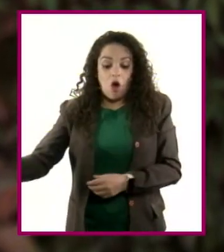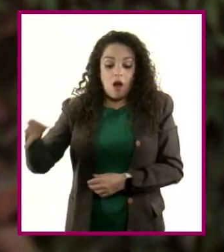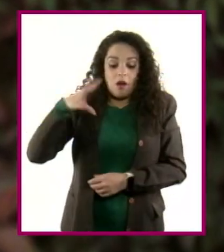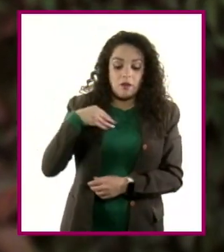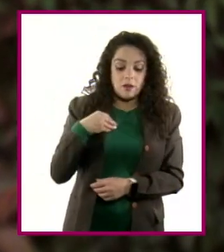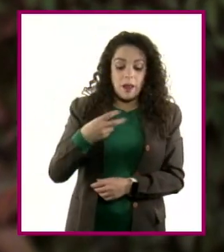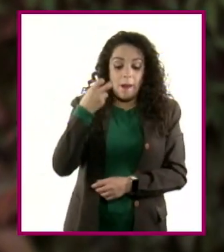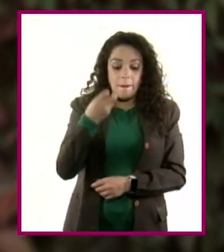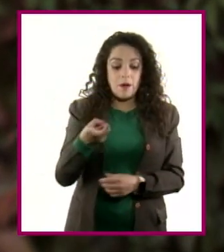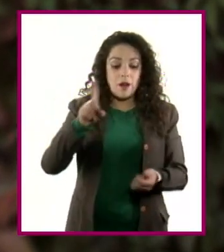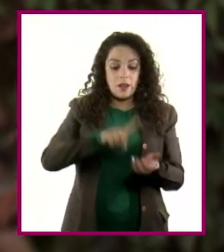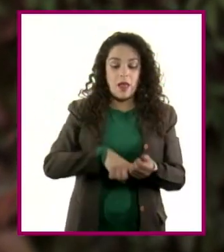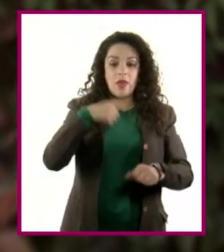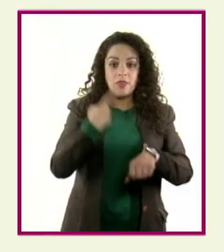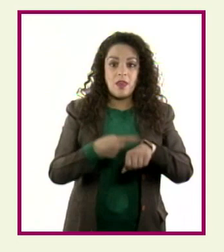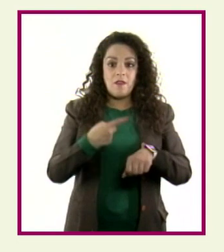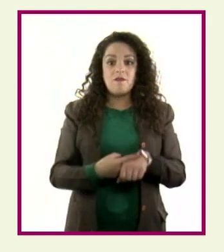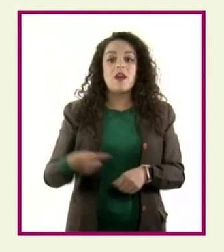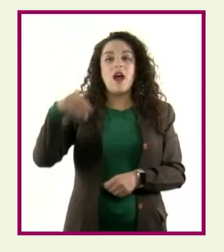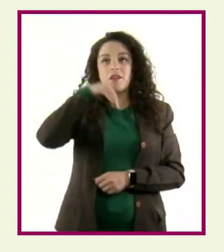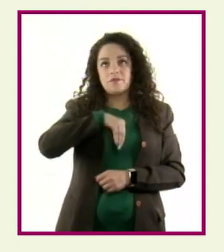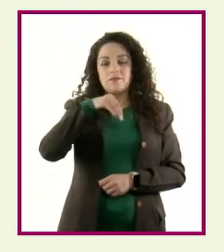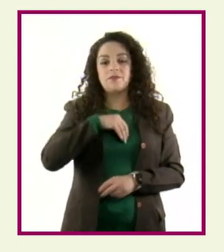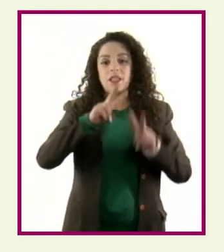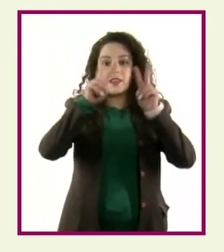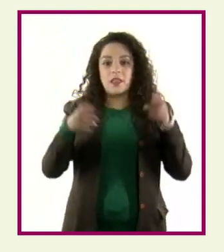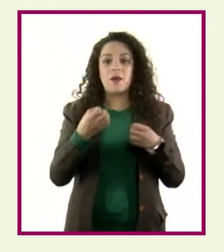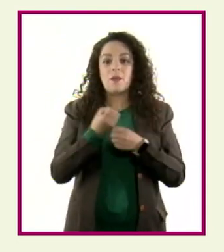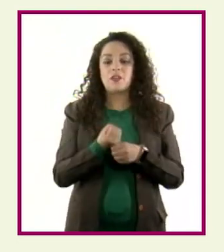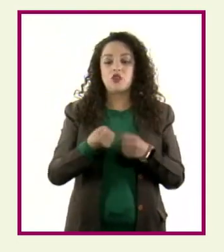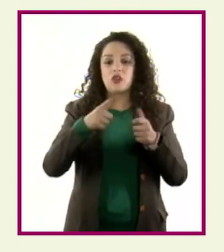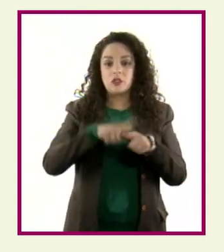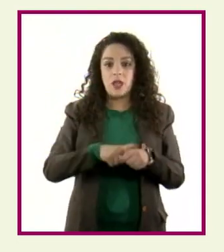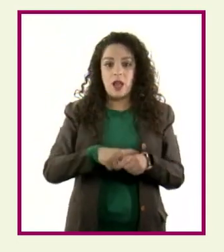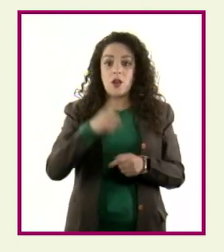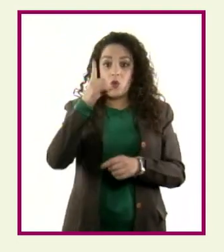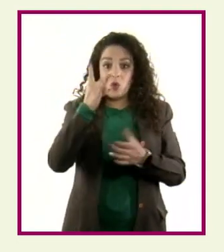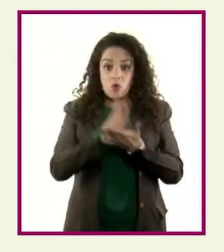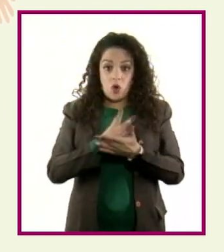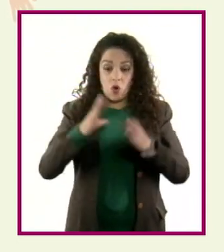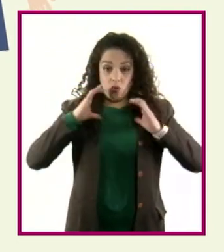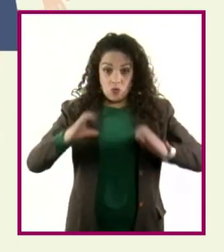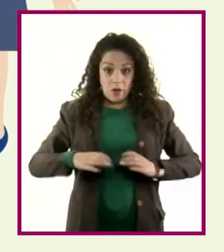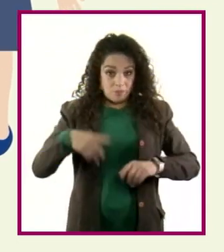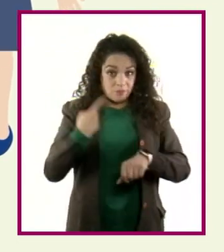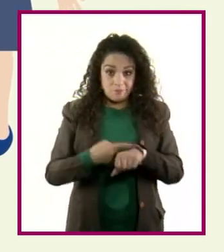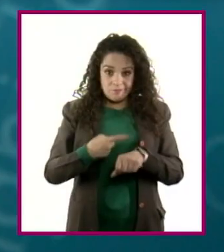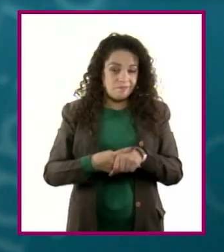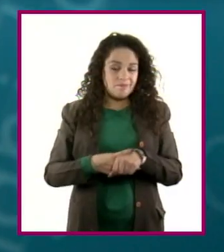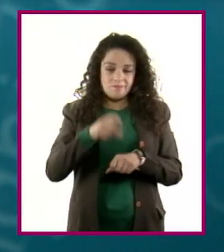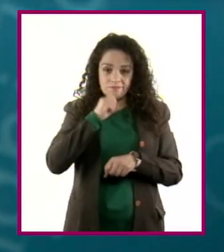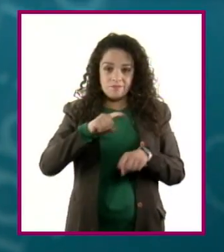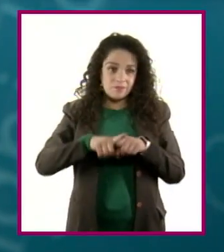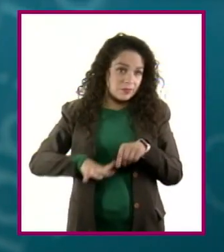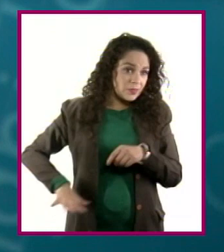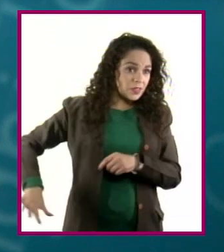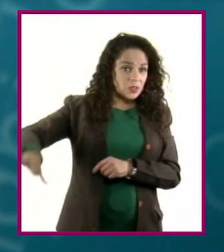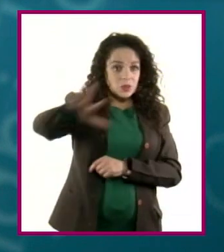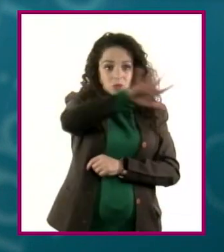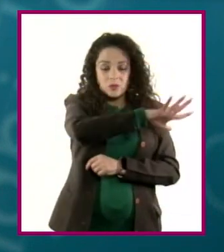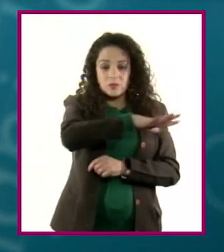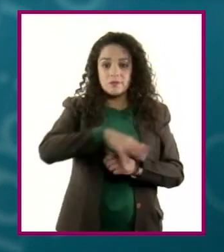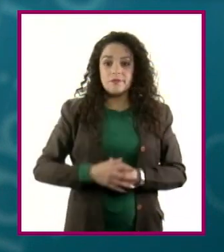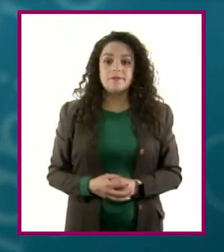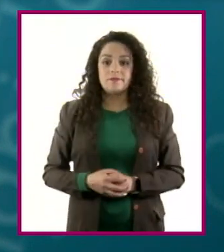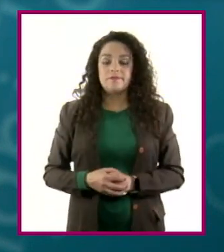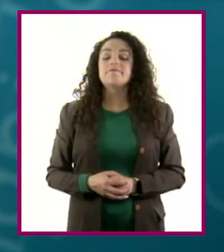estamos enfermos en nuestra parte social. Tenemos enfermo no solo nuestro cuerpo, sino nuestra dimensión social. Si bien el origen de